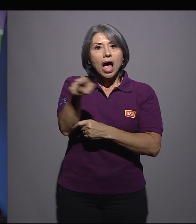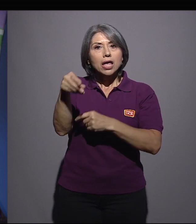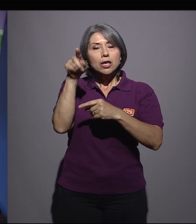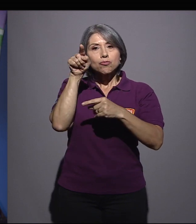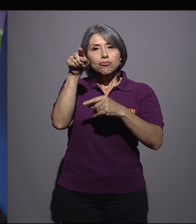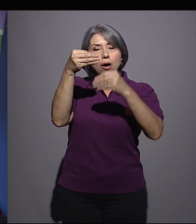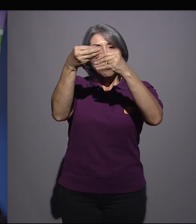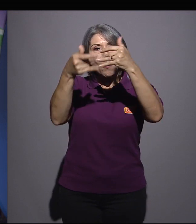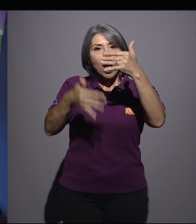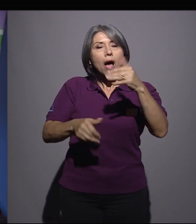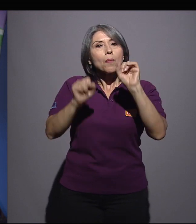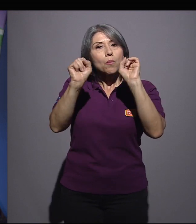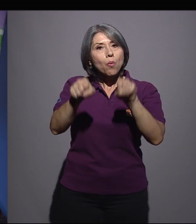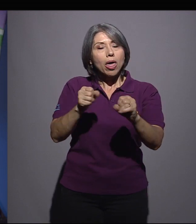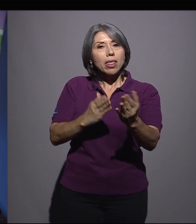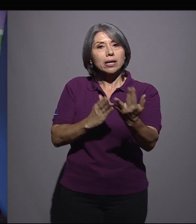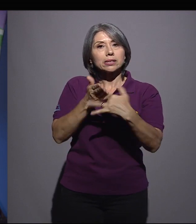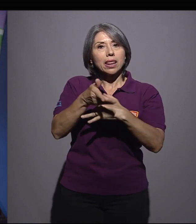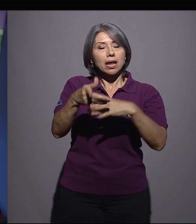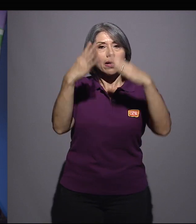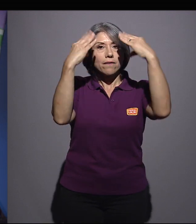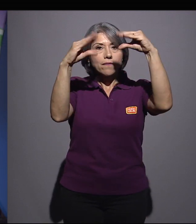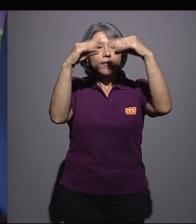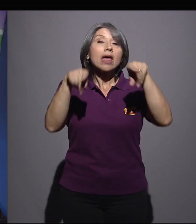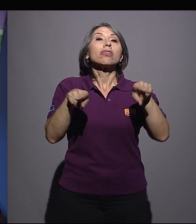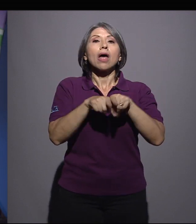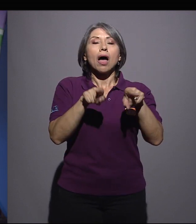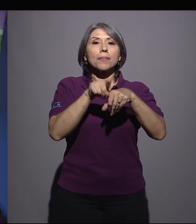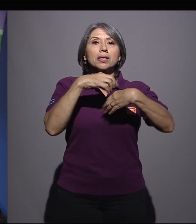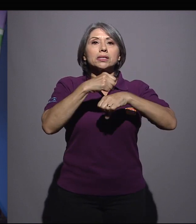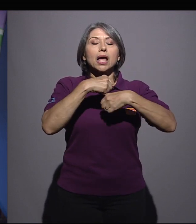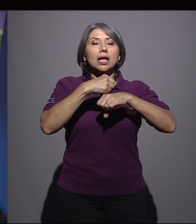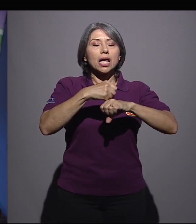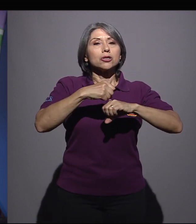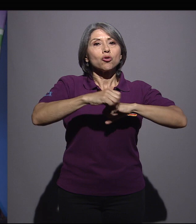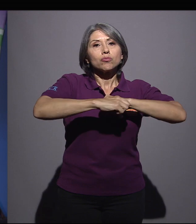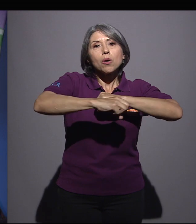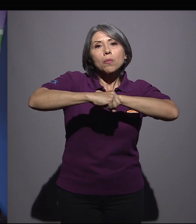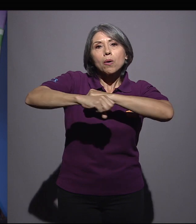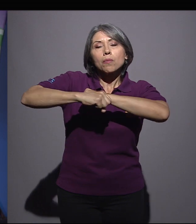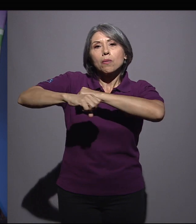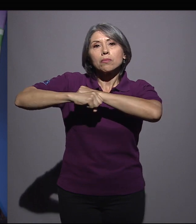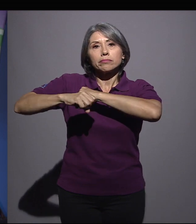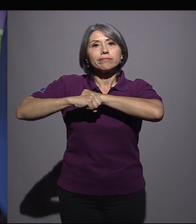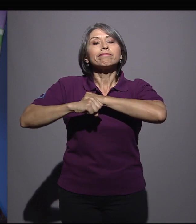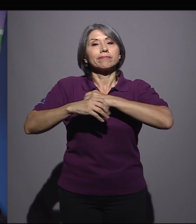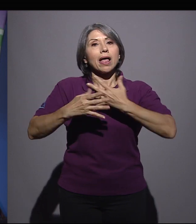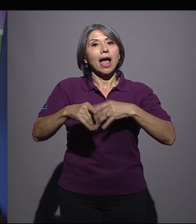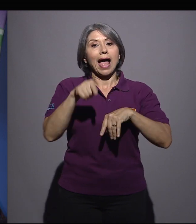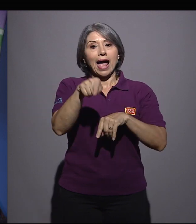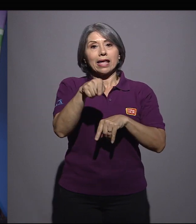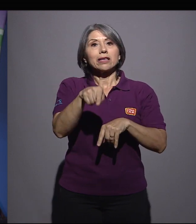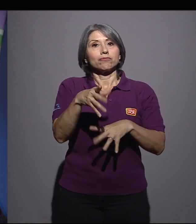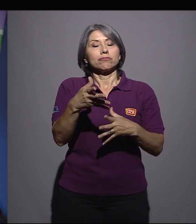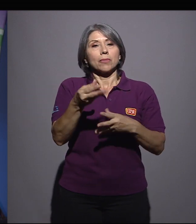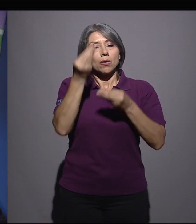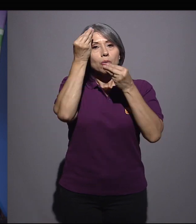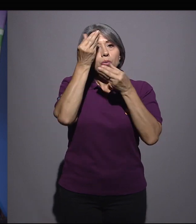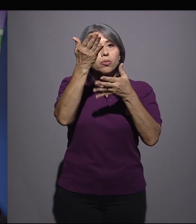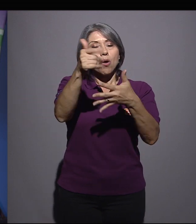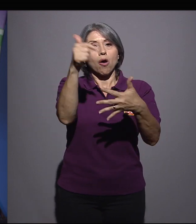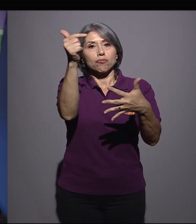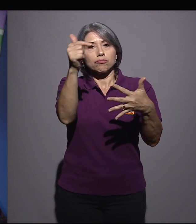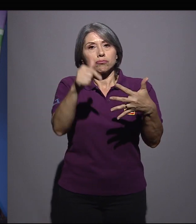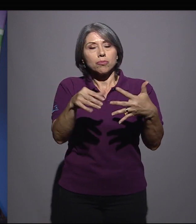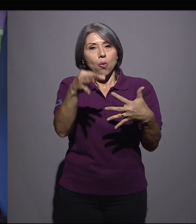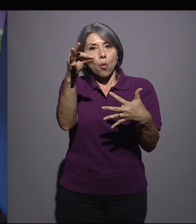a esa información. Igual los cortos publicitarios que tiene el tribunal, ahí se dan a conocer no solo las opciones que tienen